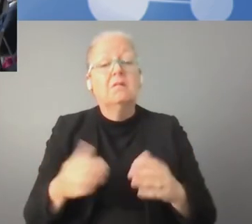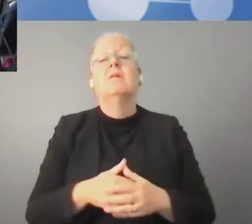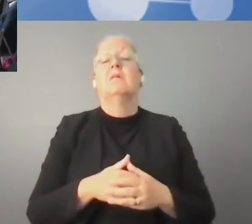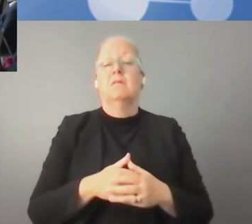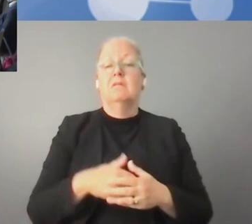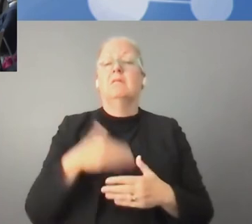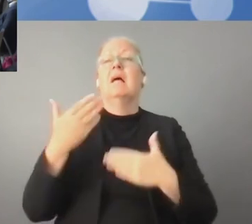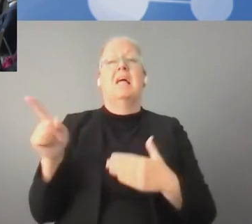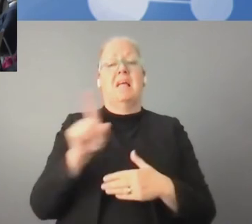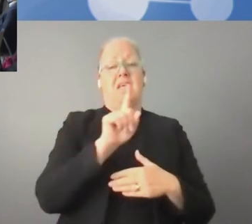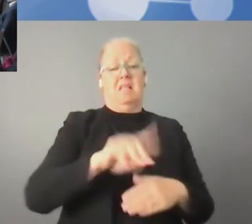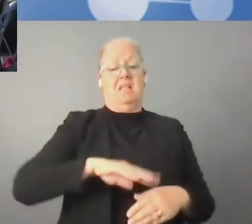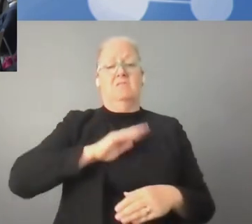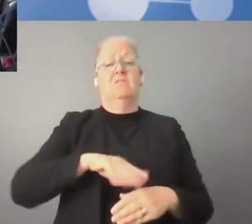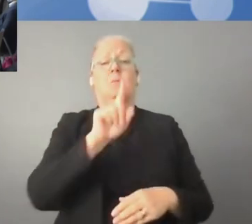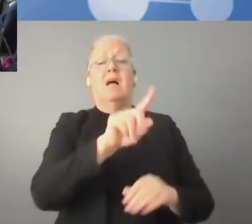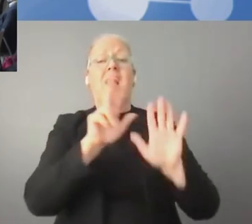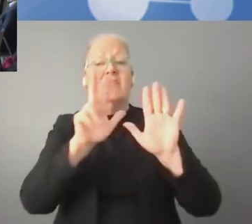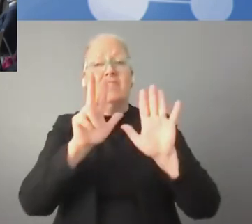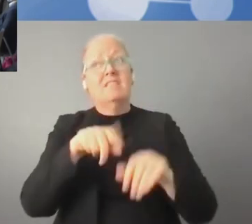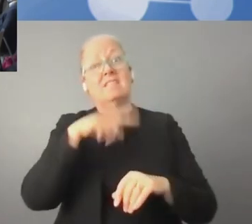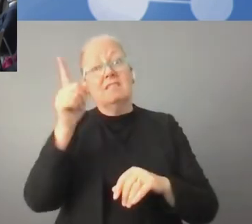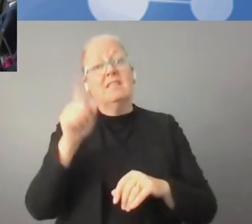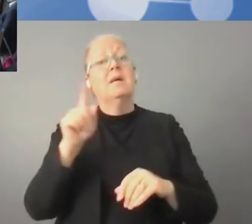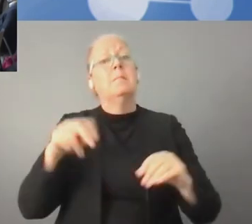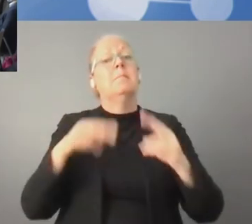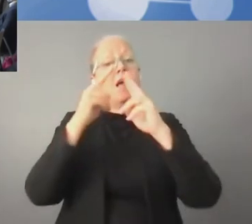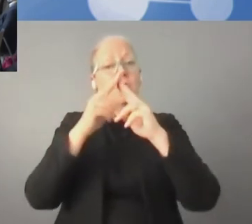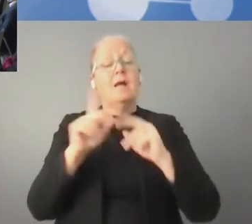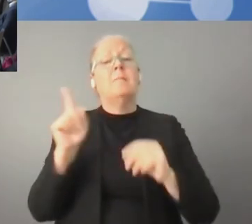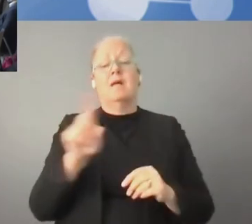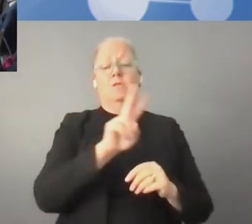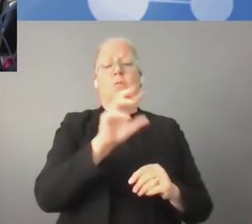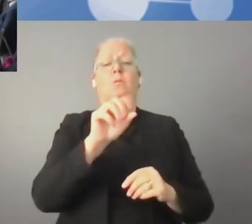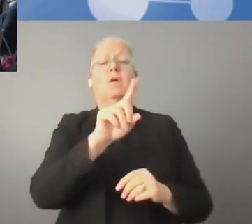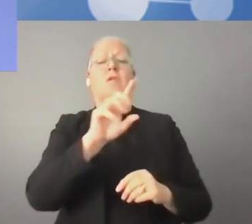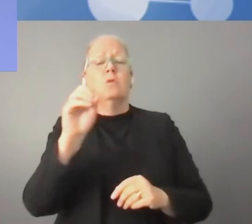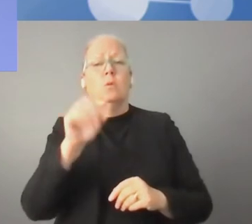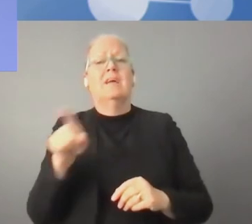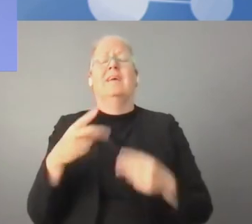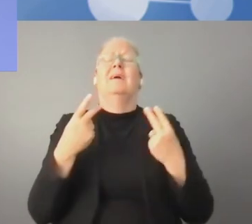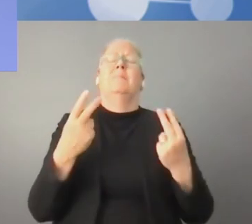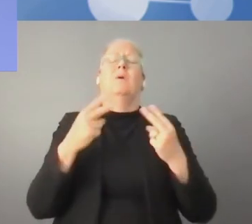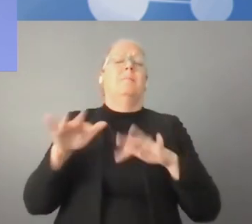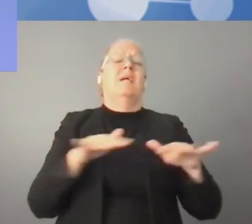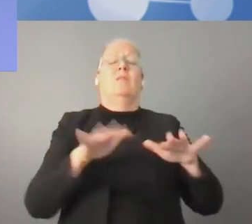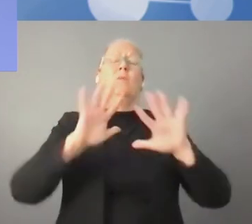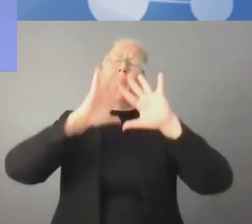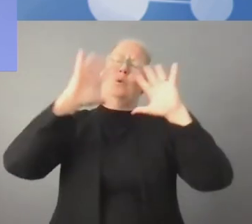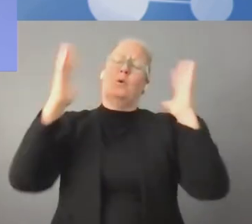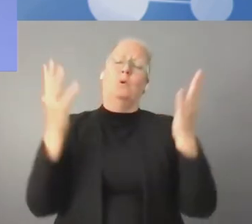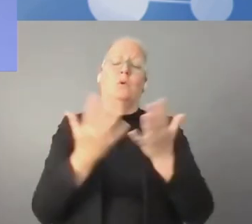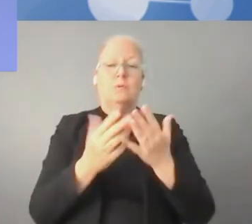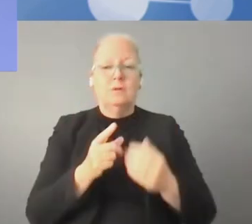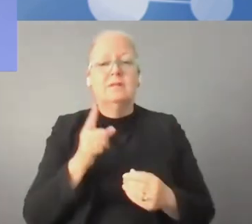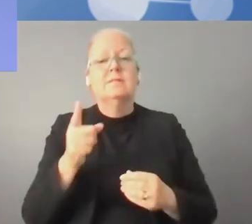orador. Comenzó a aprender a tocar el piano cuando tenía 14 años. Pocos años después ganó su